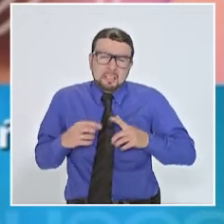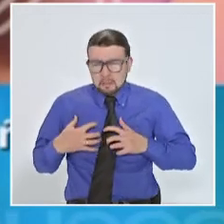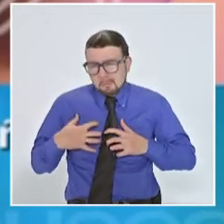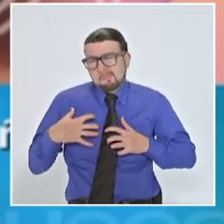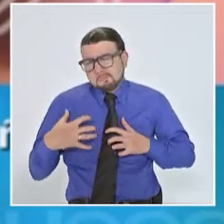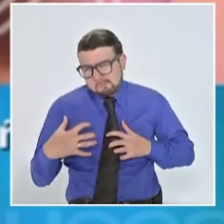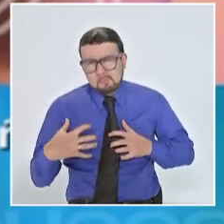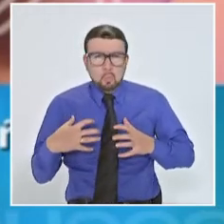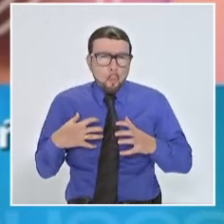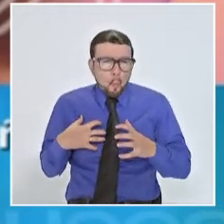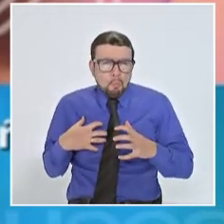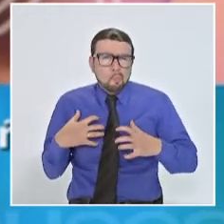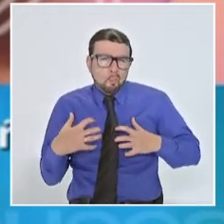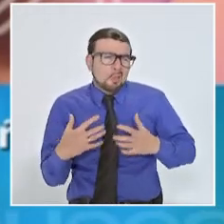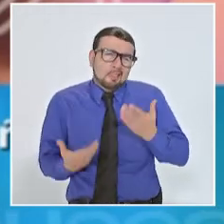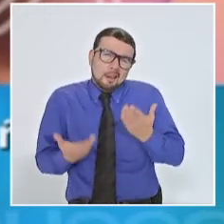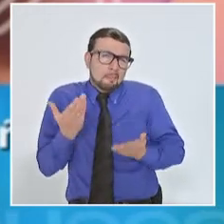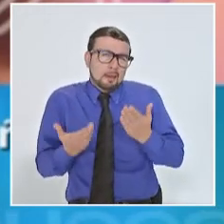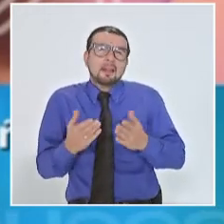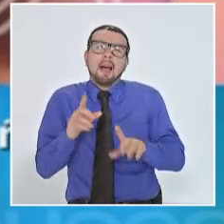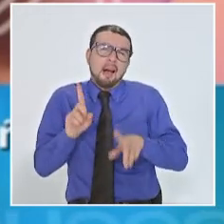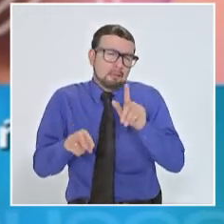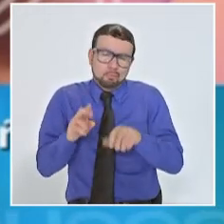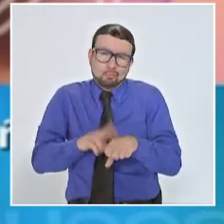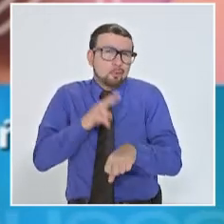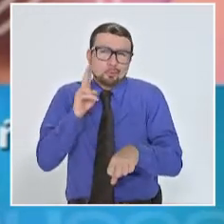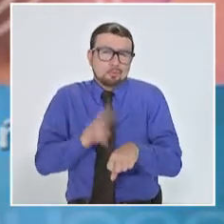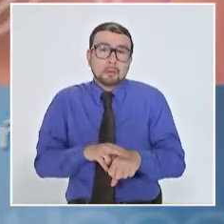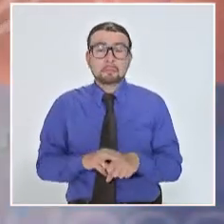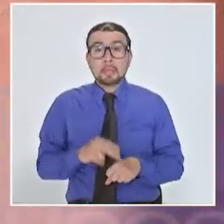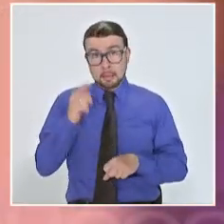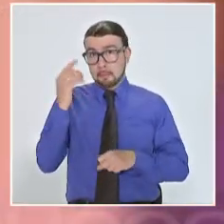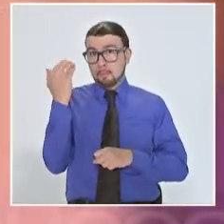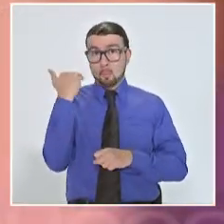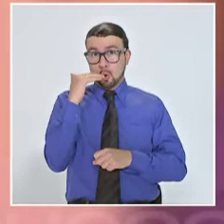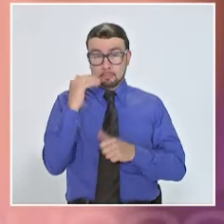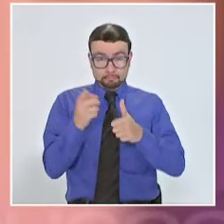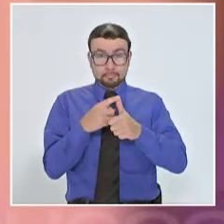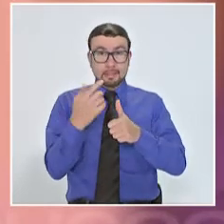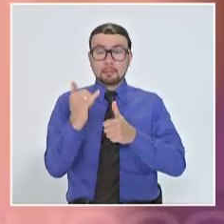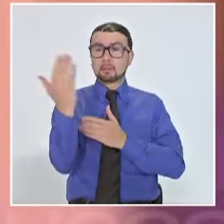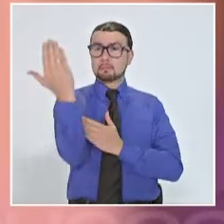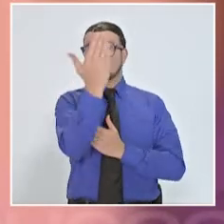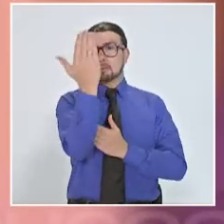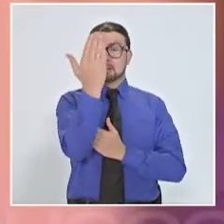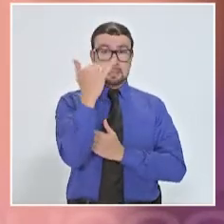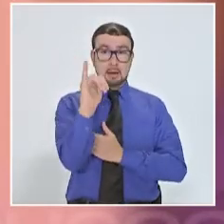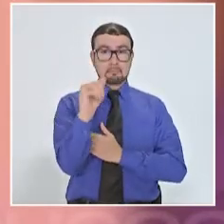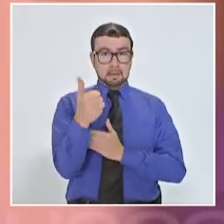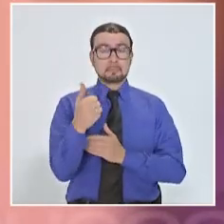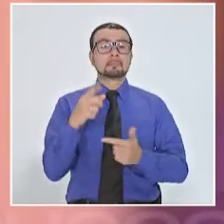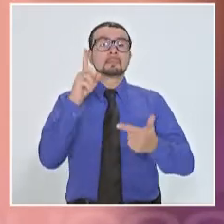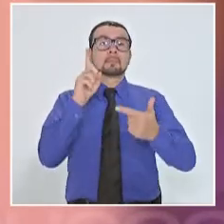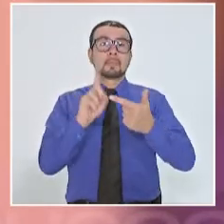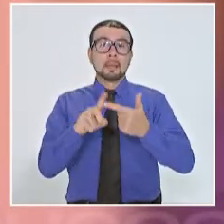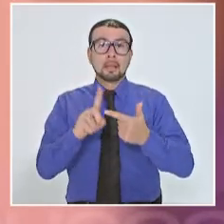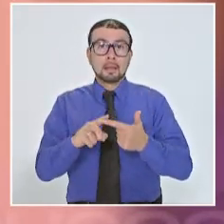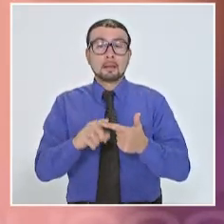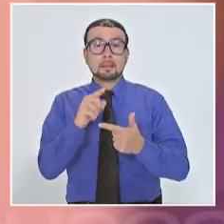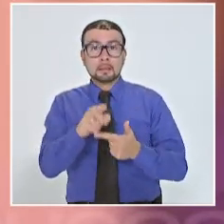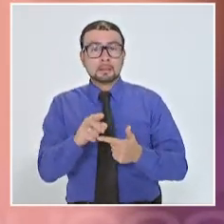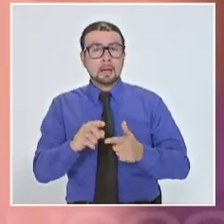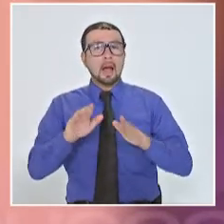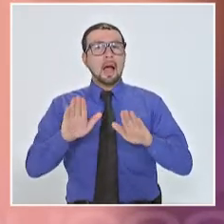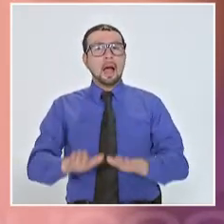mamas. La mujer se mira al espejo y luego pasa y se acuesta. Ya estando la